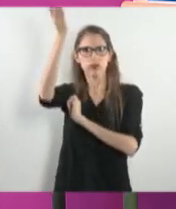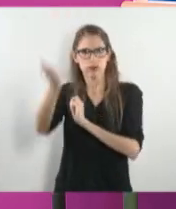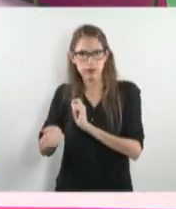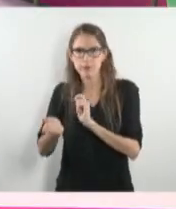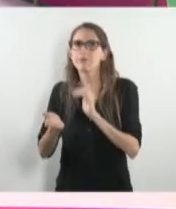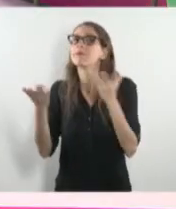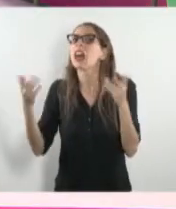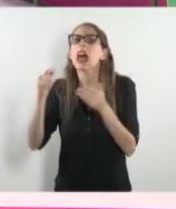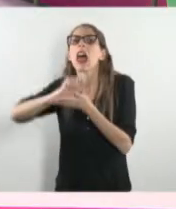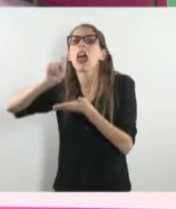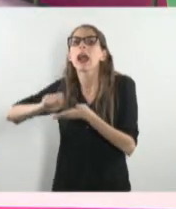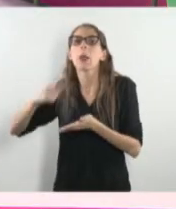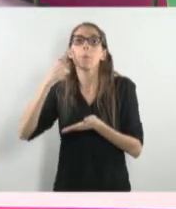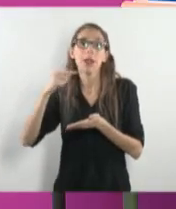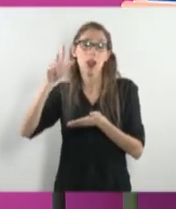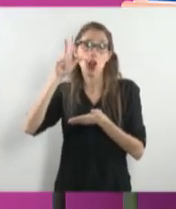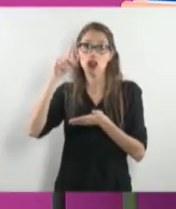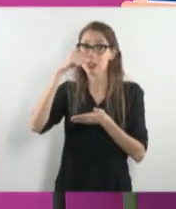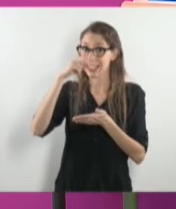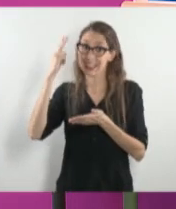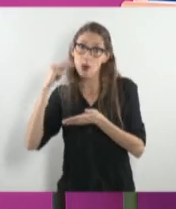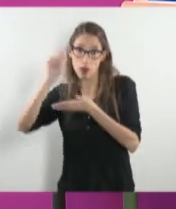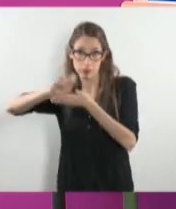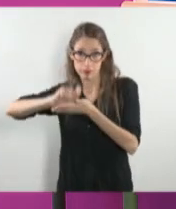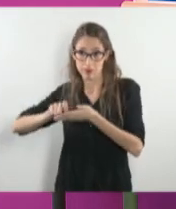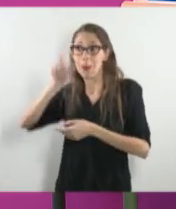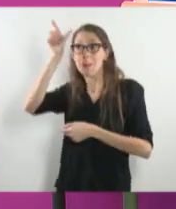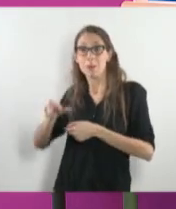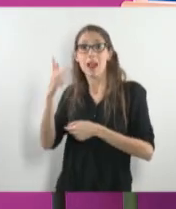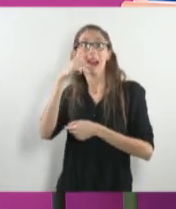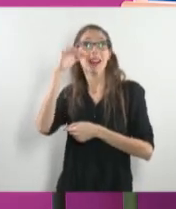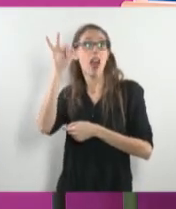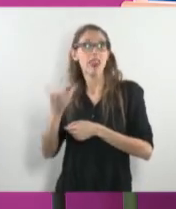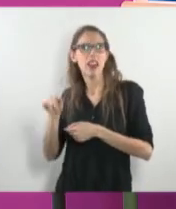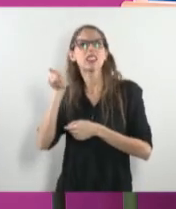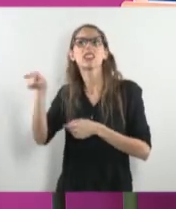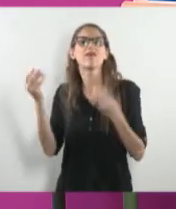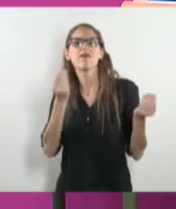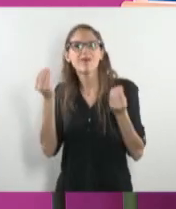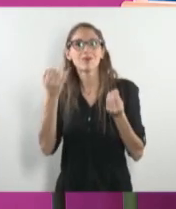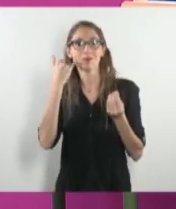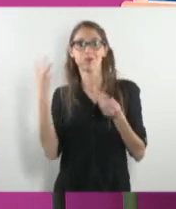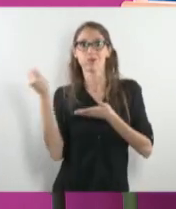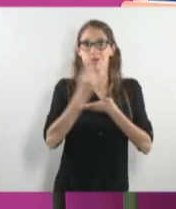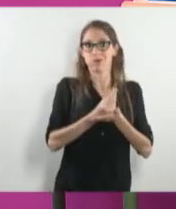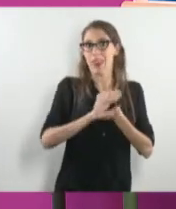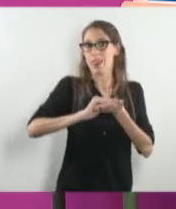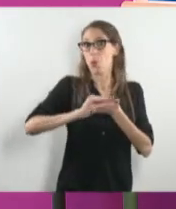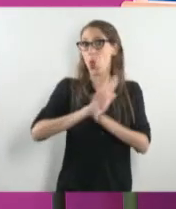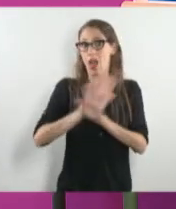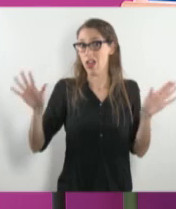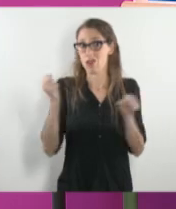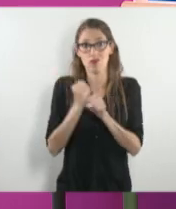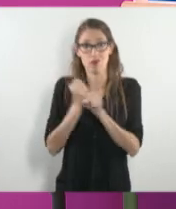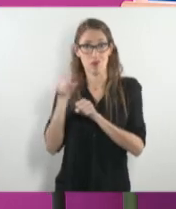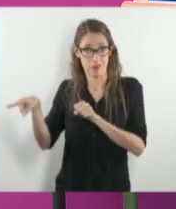se escribe en 1879, ya Hernández forma parte del gobierno como diputado. Claro. Entonces